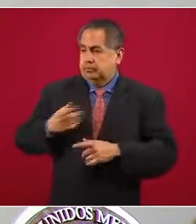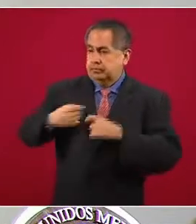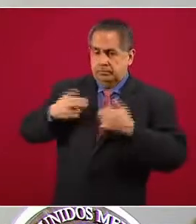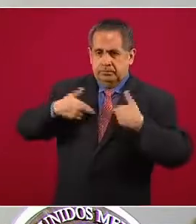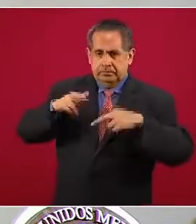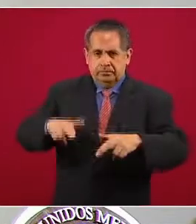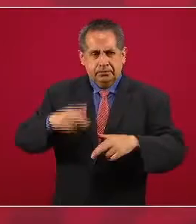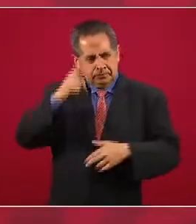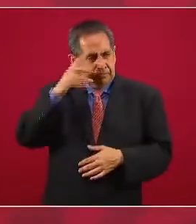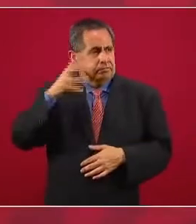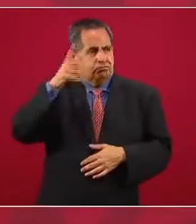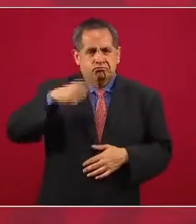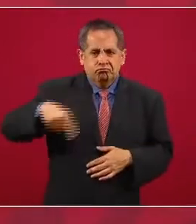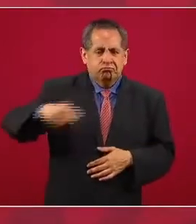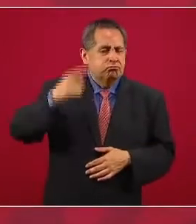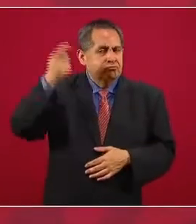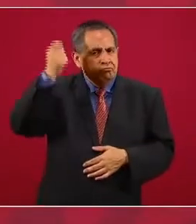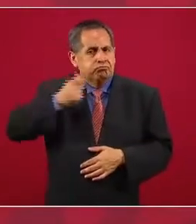porque tengan una mejor pensión.